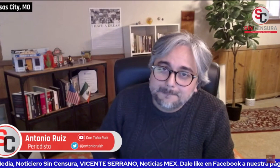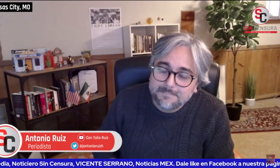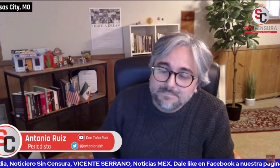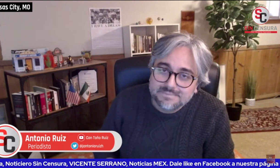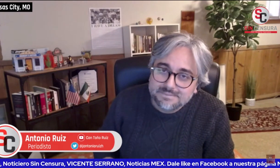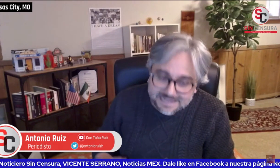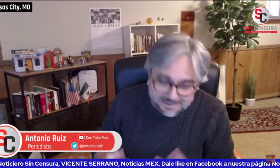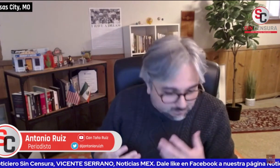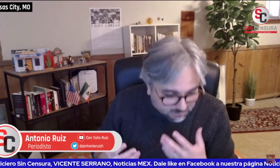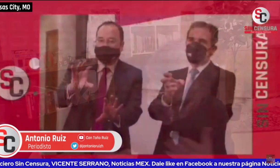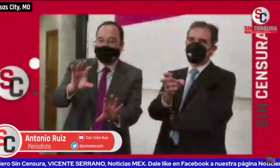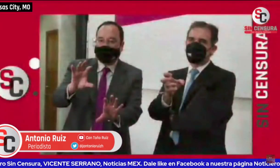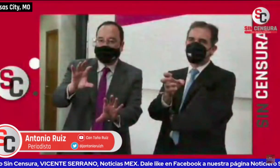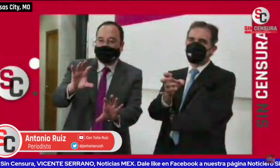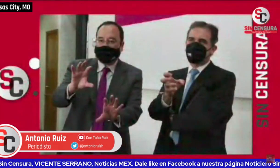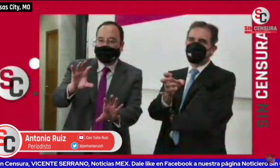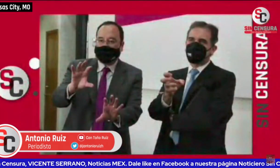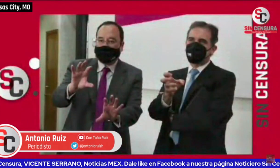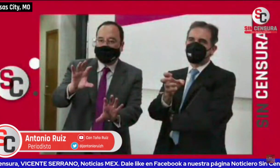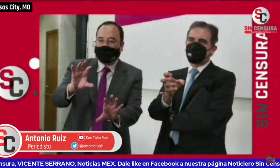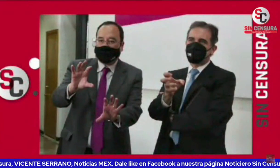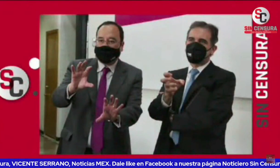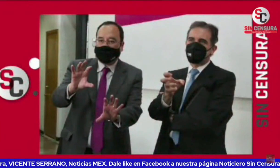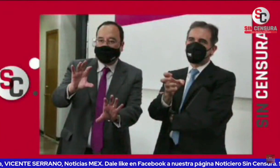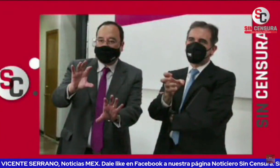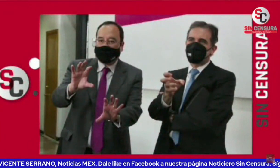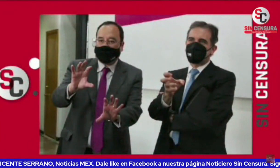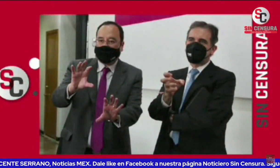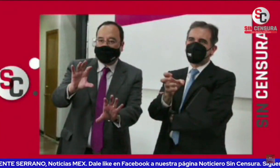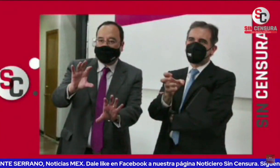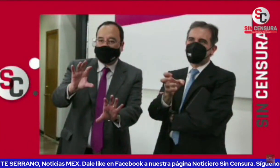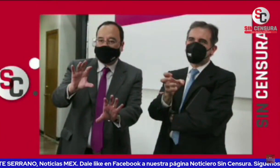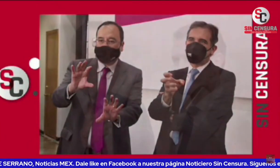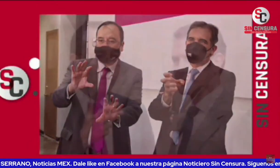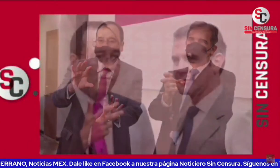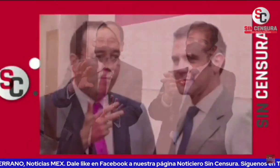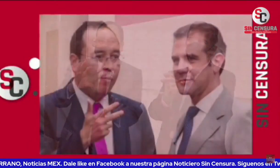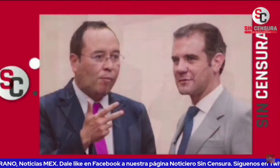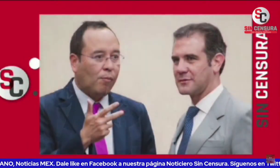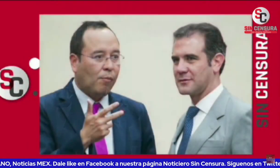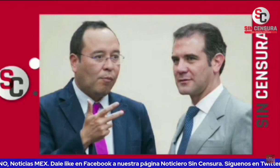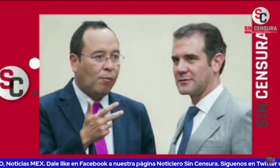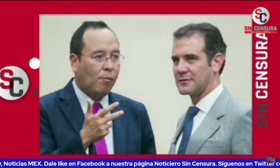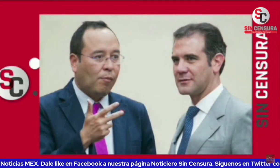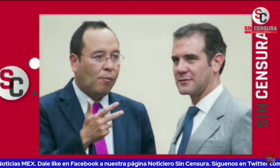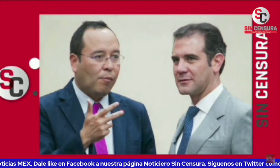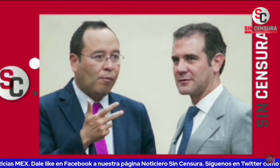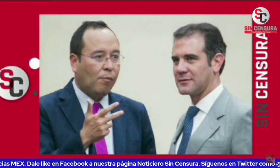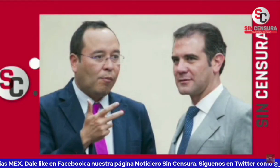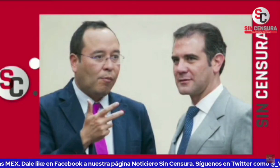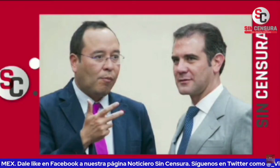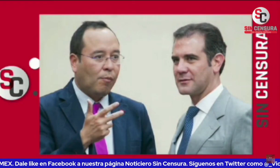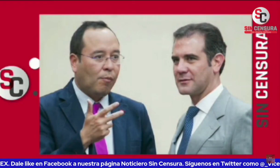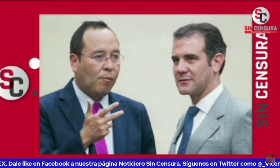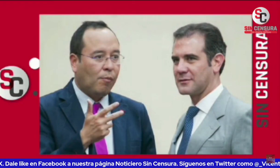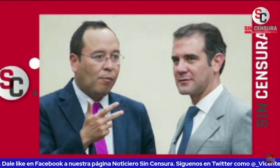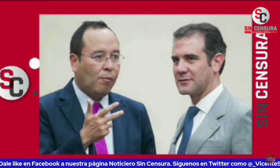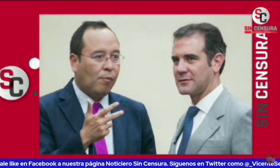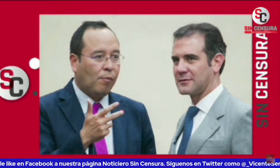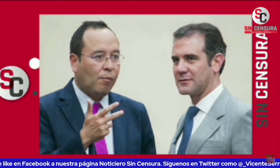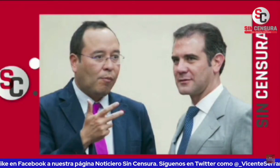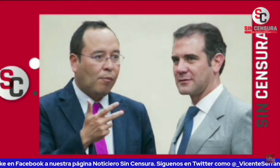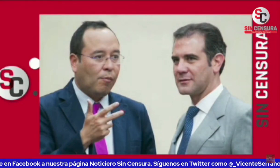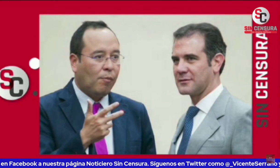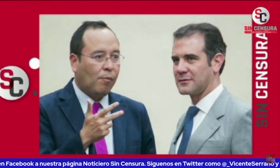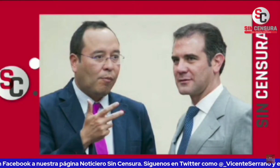una. Mire, es que estoy siendo muy pelado hoy en viernes. Una chingada caja de ahorro que se sacaron también de la manga